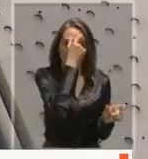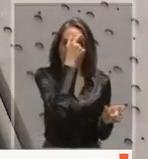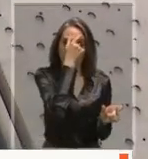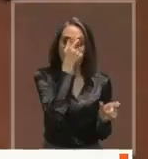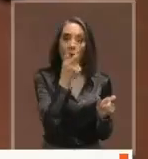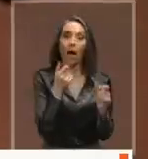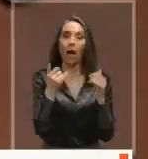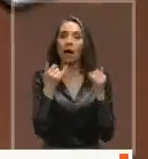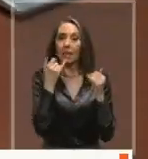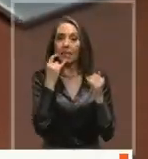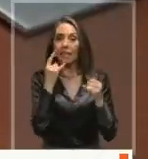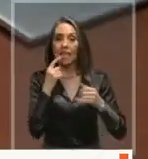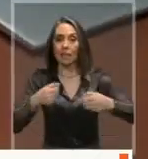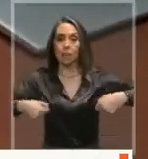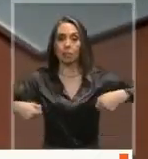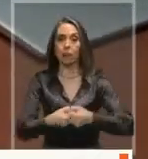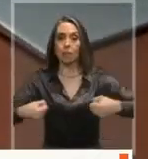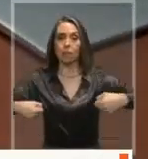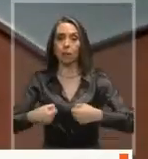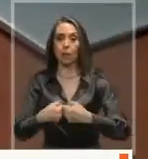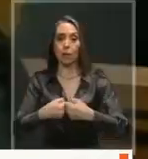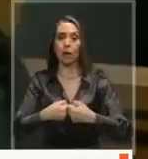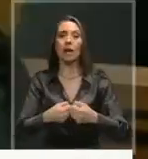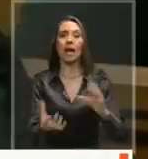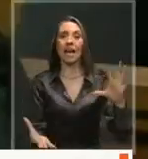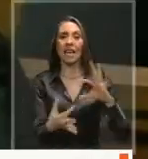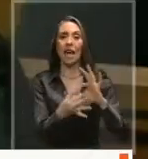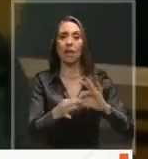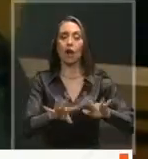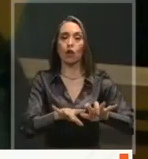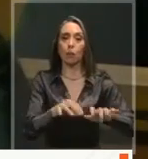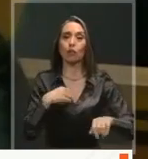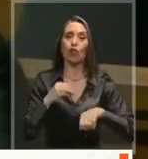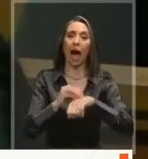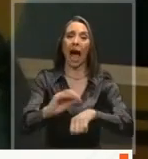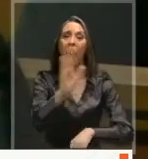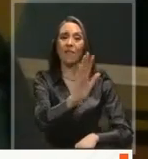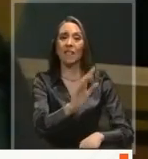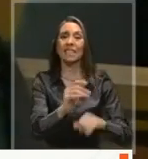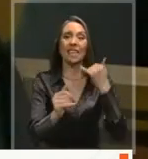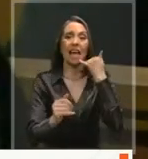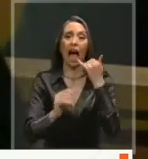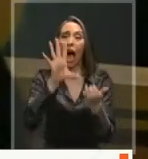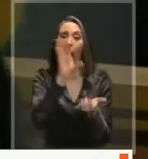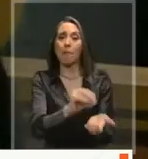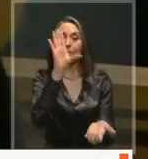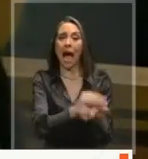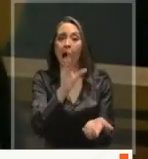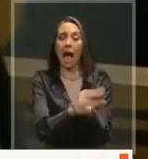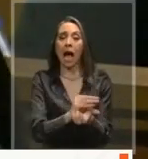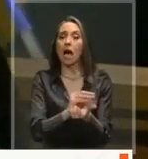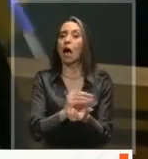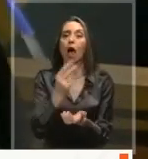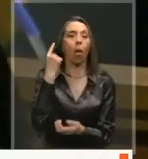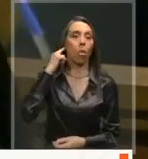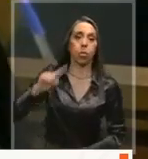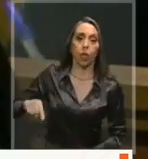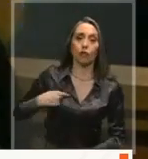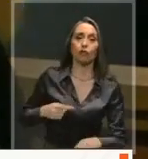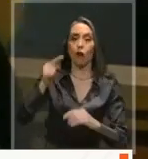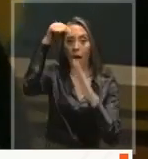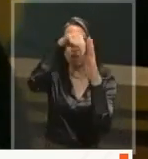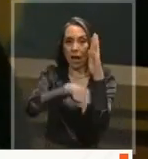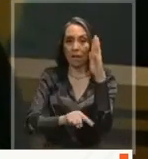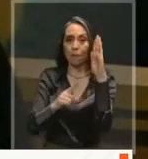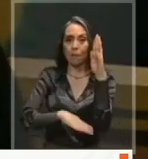cortaba con un Napoleón las cadenas de los computadores. Yo le hice señas para que cortara la llamada, pero no me hizo caso, por lo que fui al primer piso a conversar